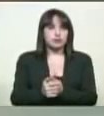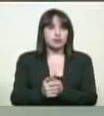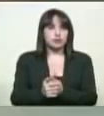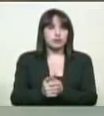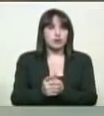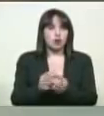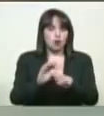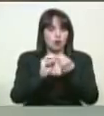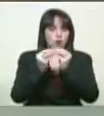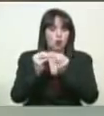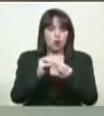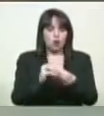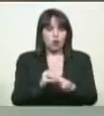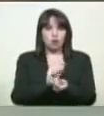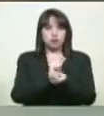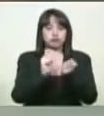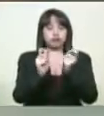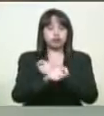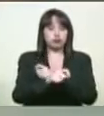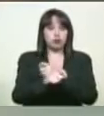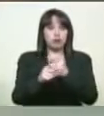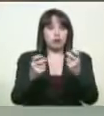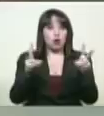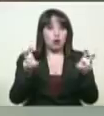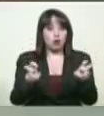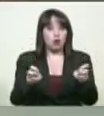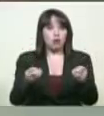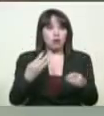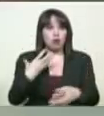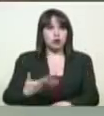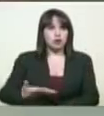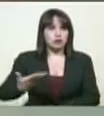armónica llevándolo adelante porque es un gran cambio económico